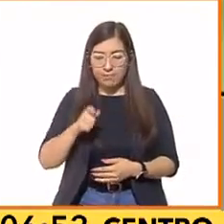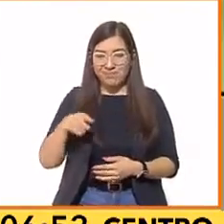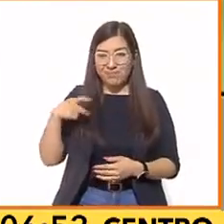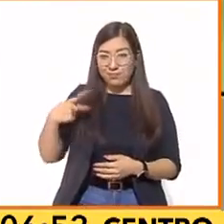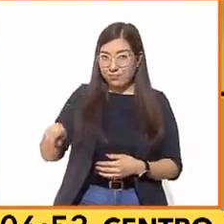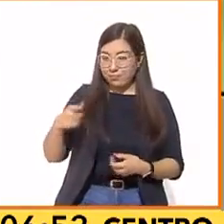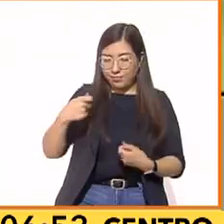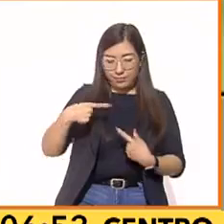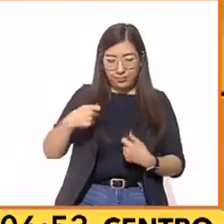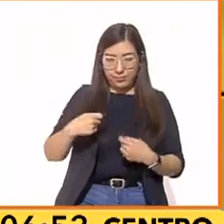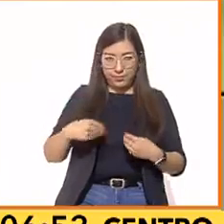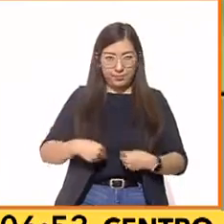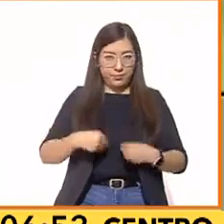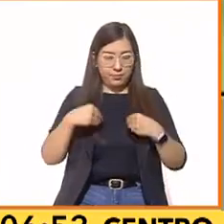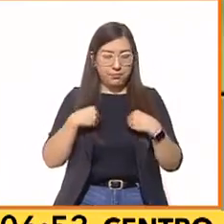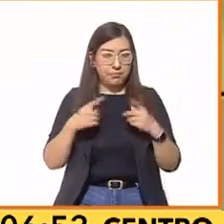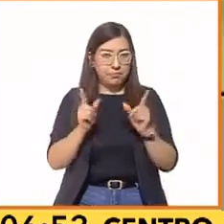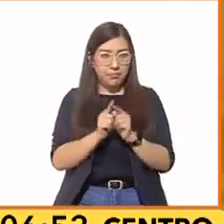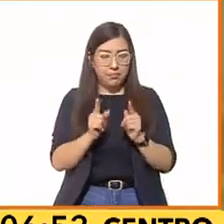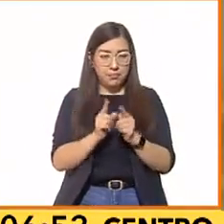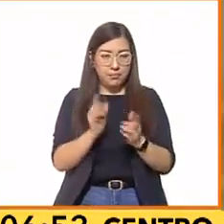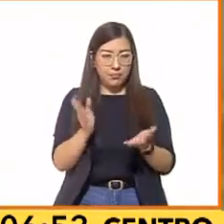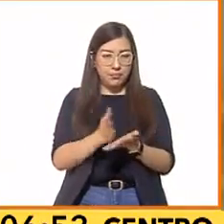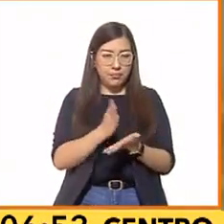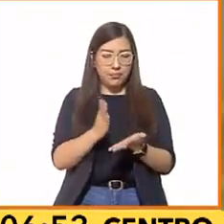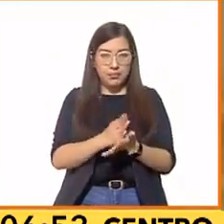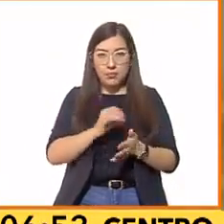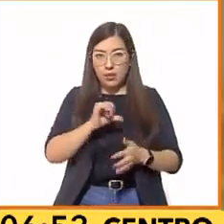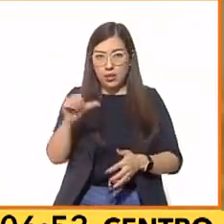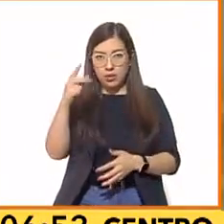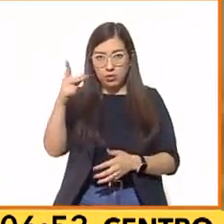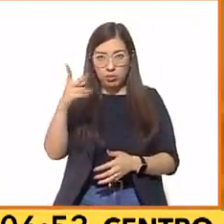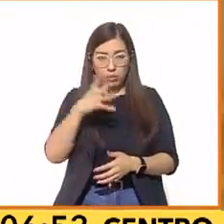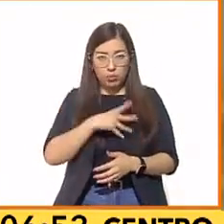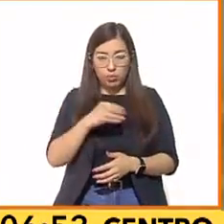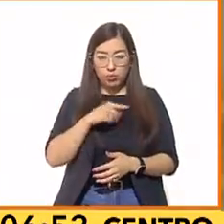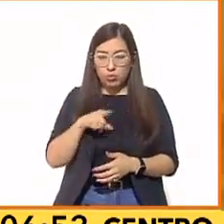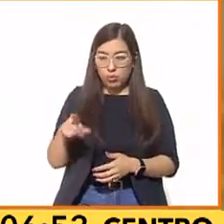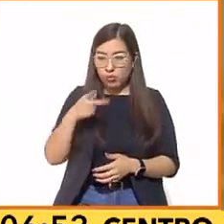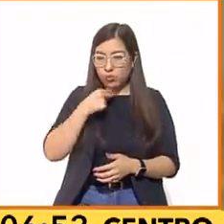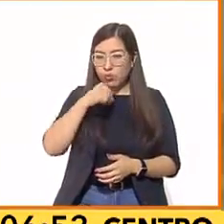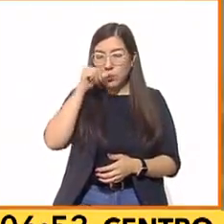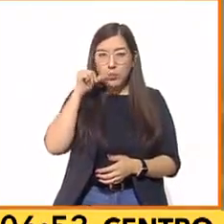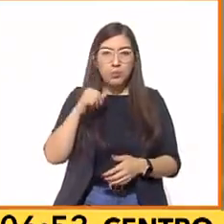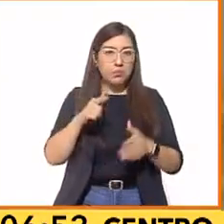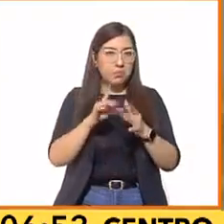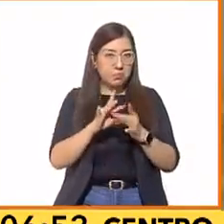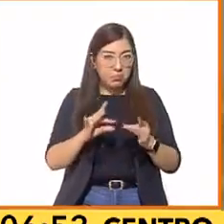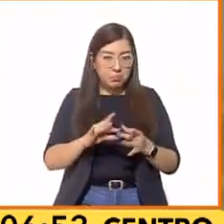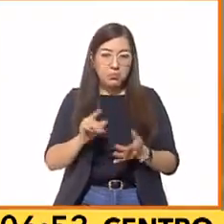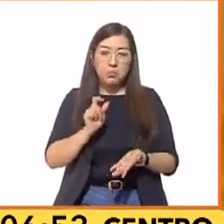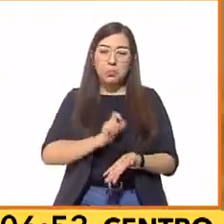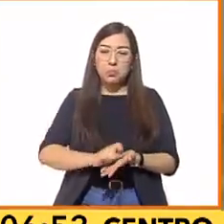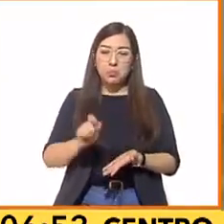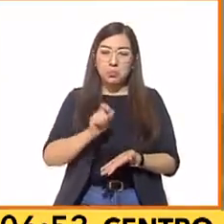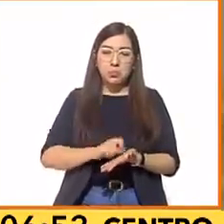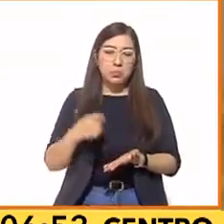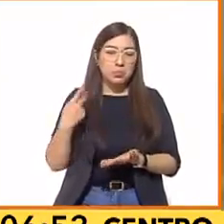autobiografía pequeña de Benito Juárez dirigida a sus hijos, en donde él va describiendo los avatares de su